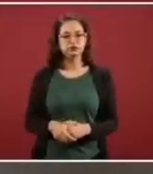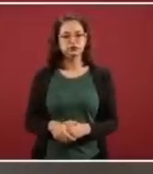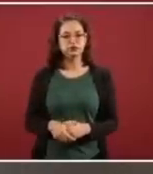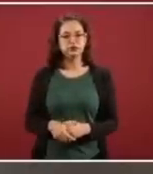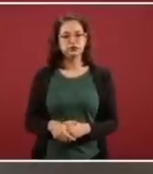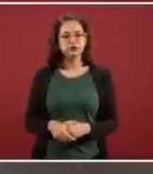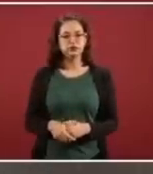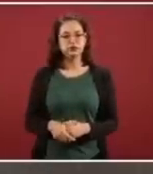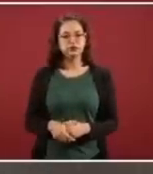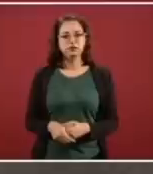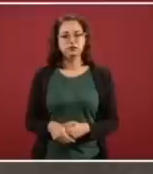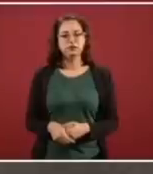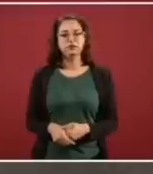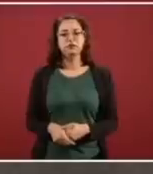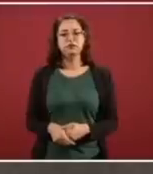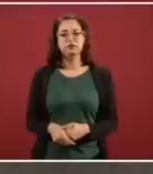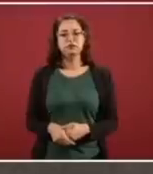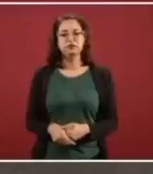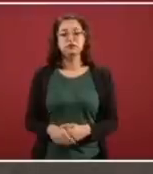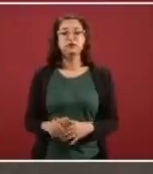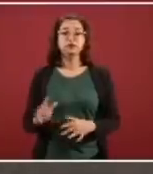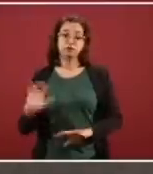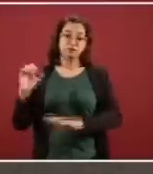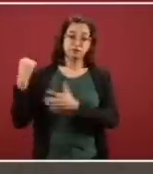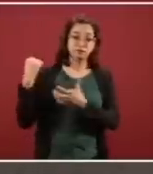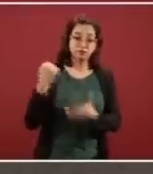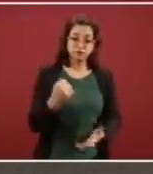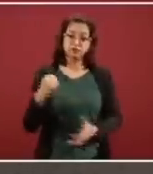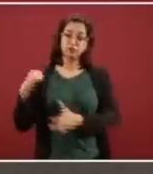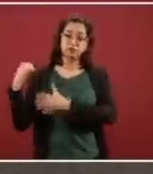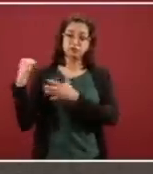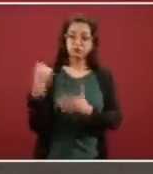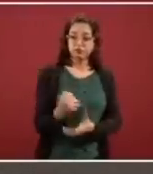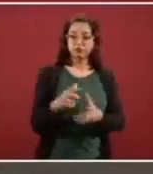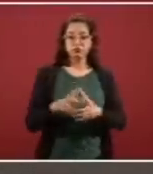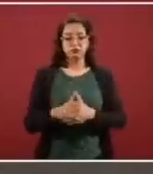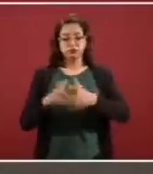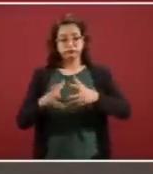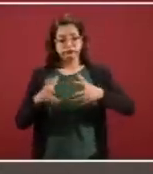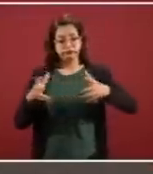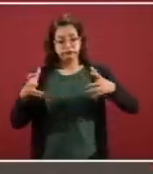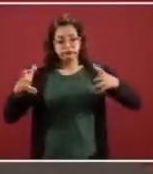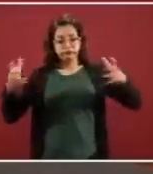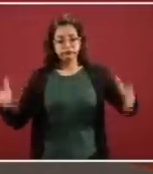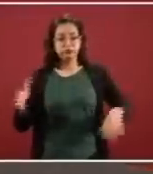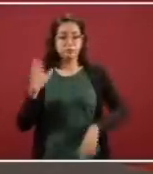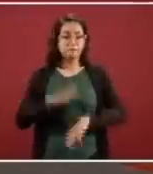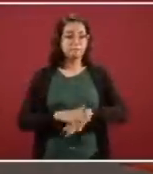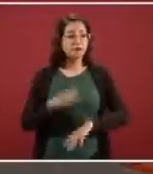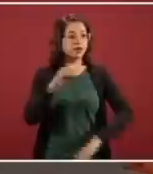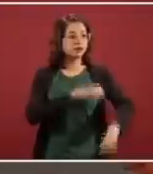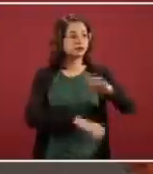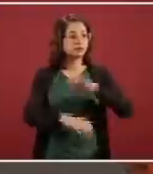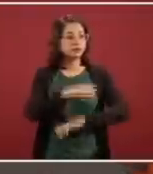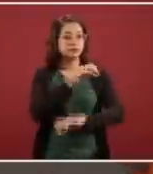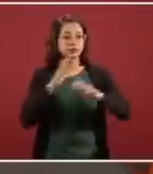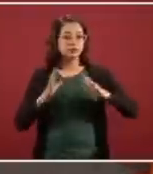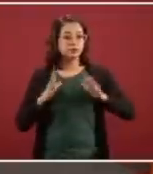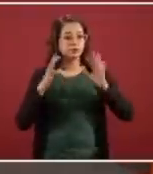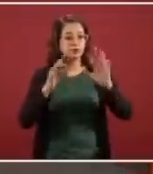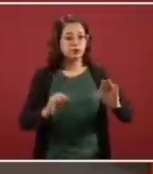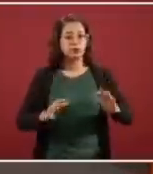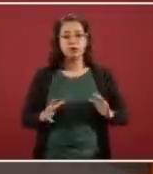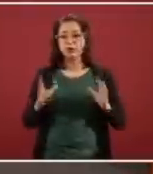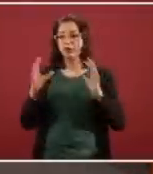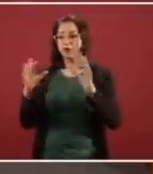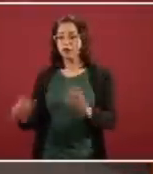al momento que hay más inversión, que se instalen más empresas